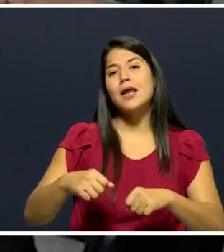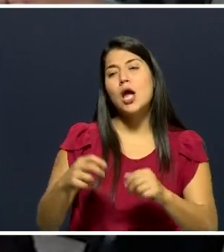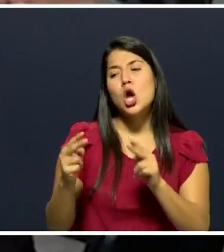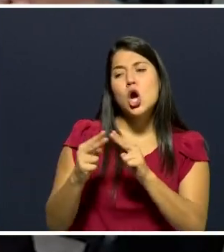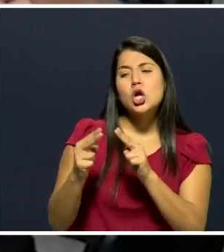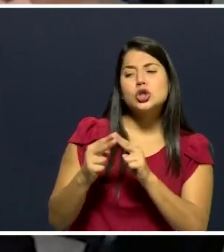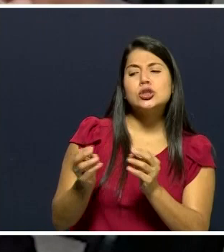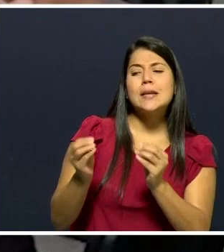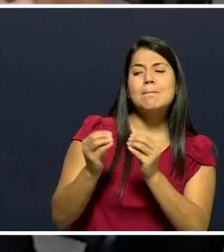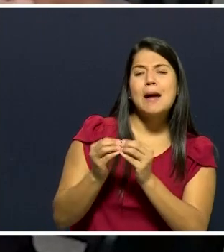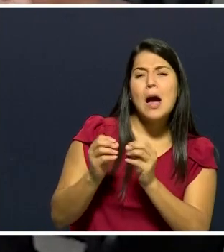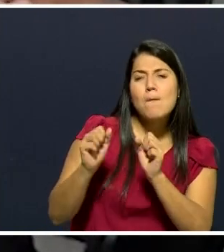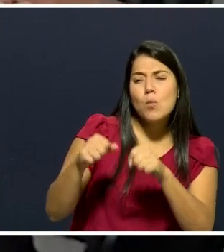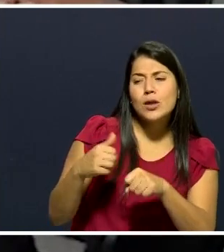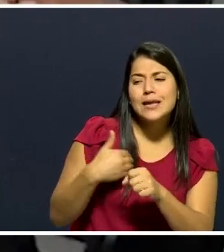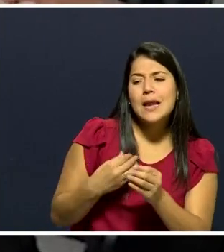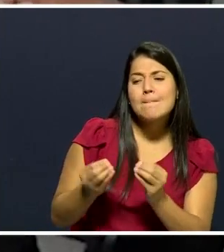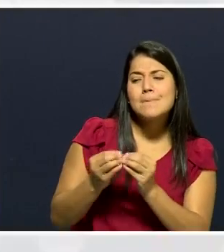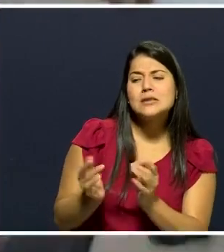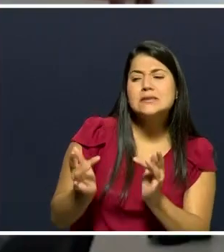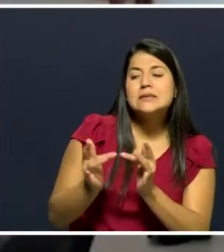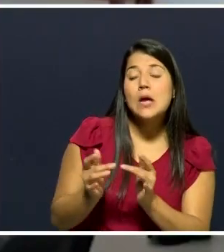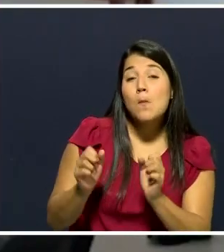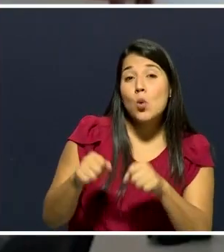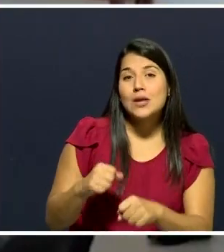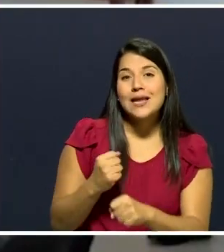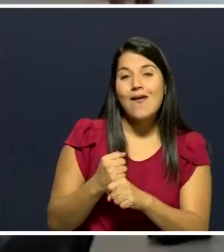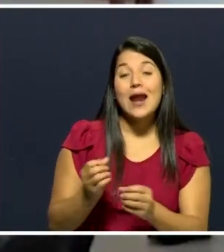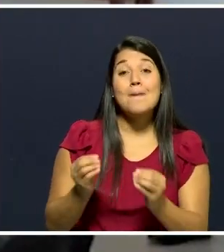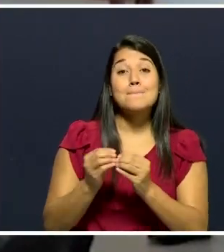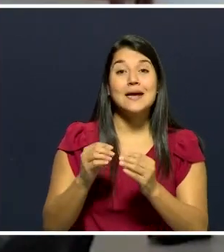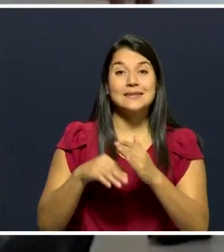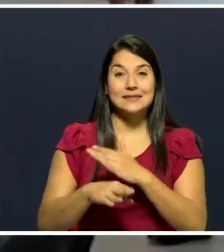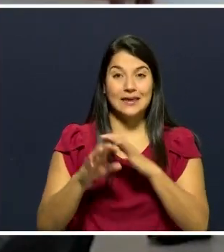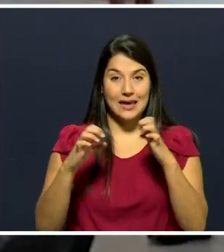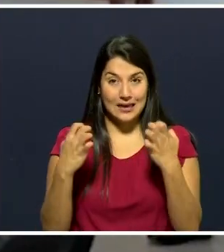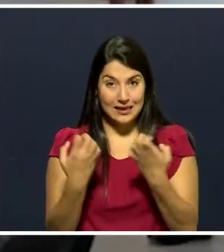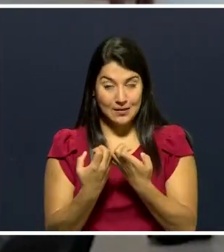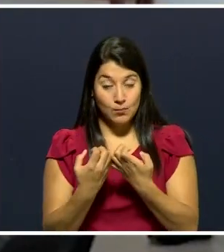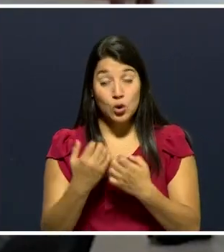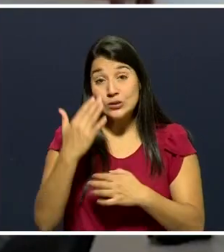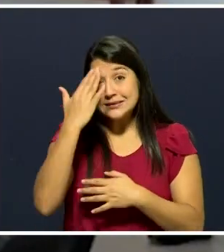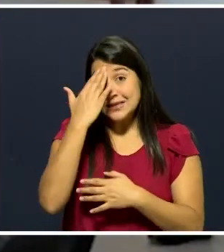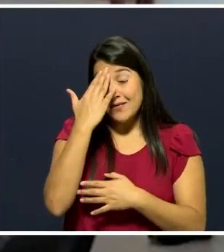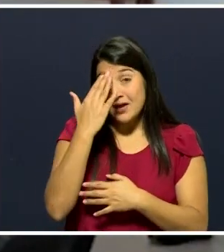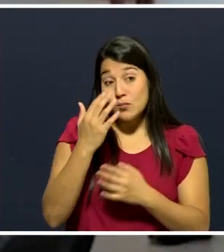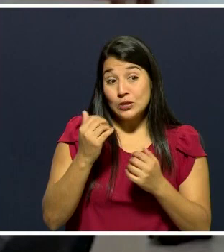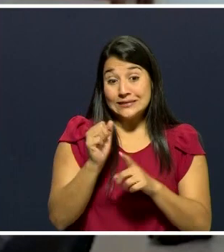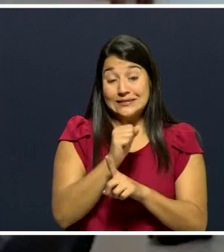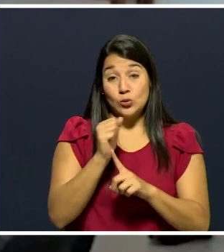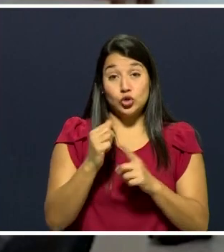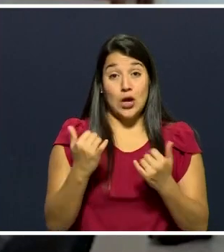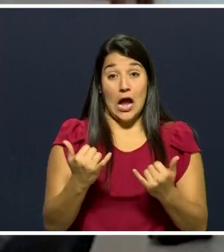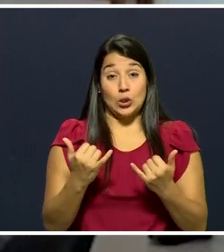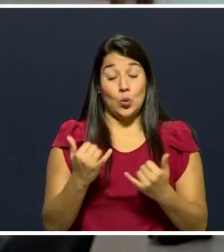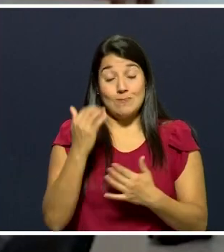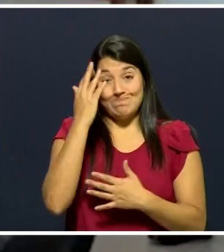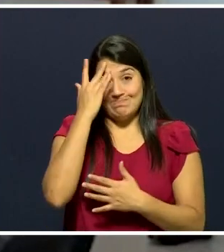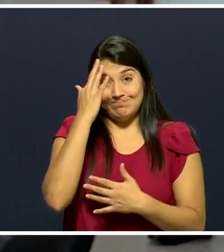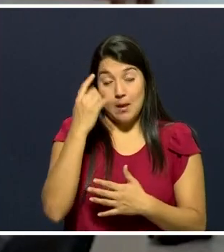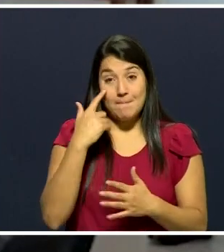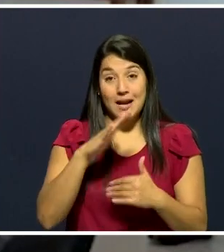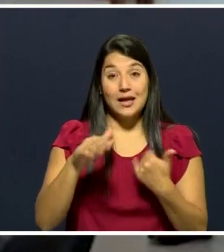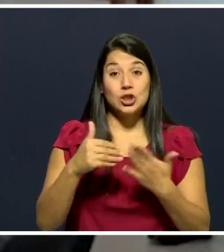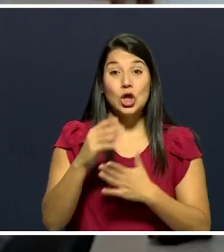más, acercarnos más, trabajar más en equipo. Sabemos que esto es algo muy preocupante para todo